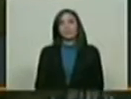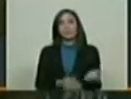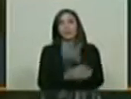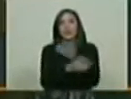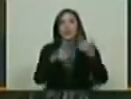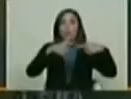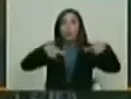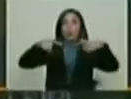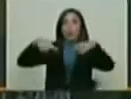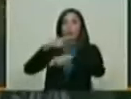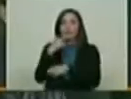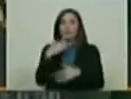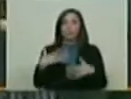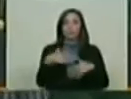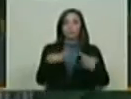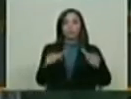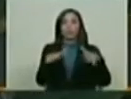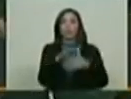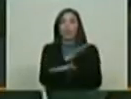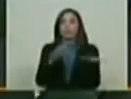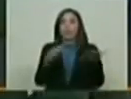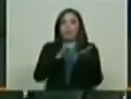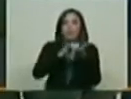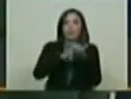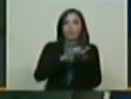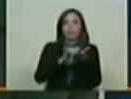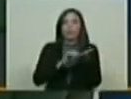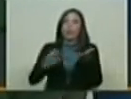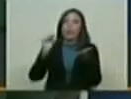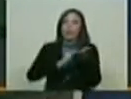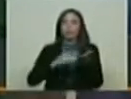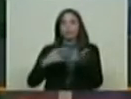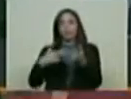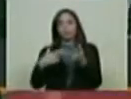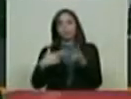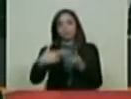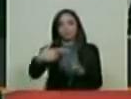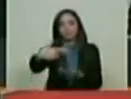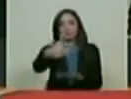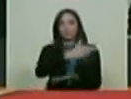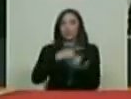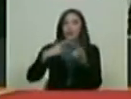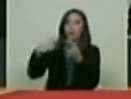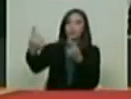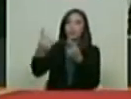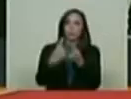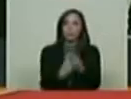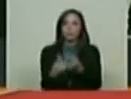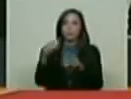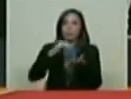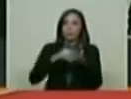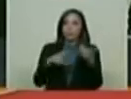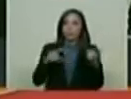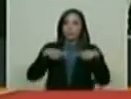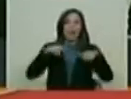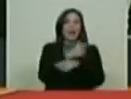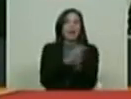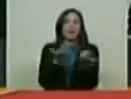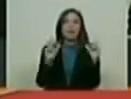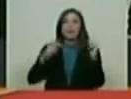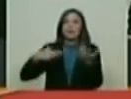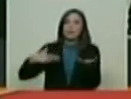Avenida. Y luego nos regresamos por Madison Avenue. Libres en las